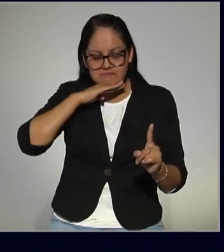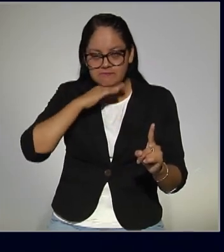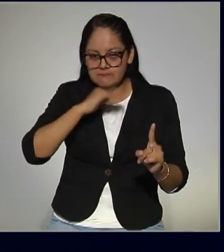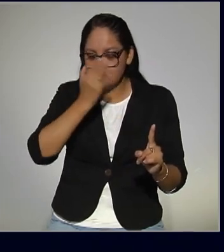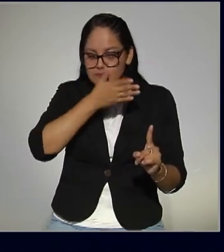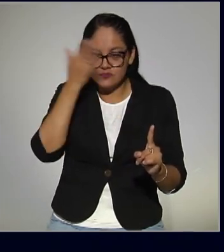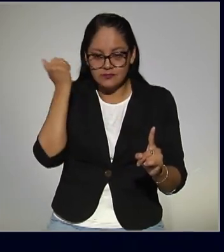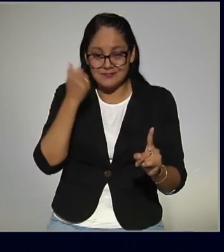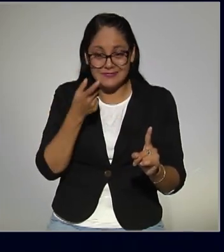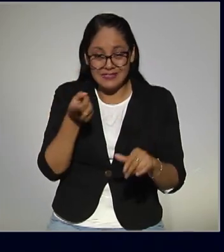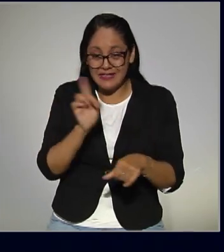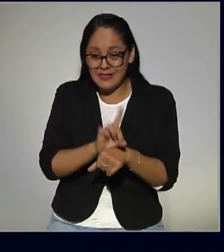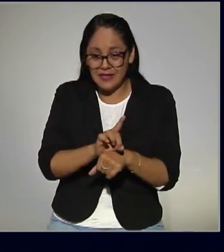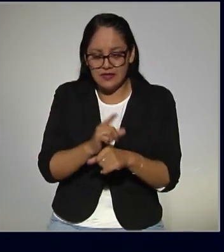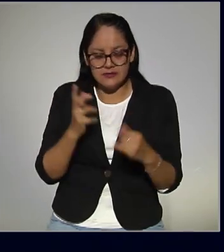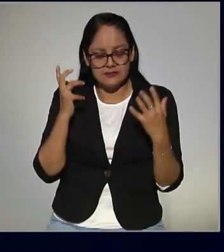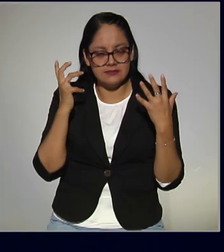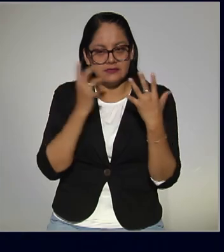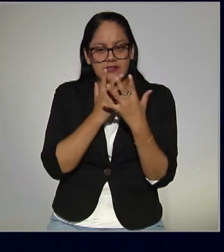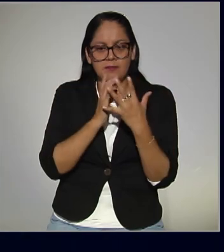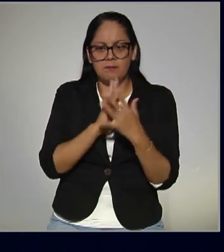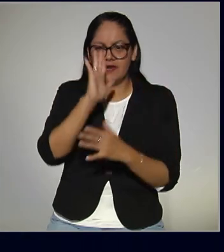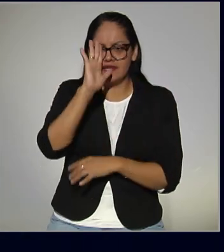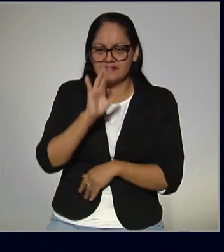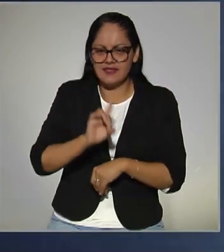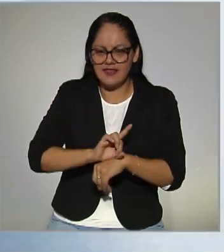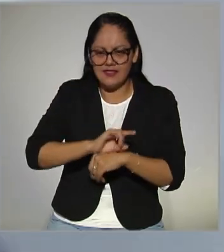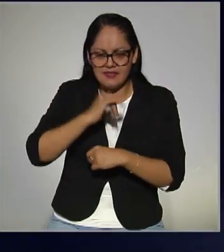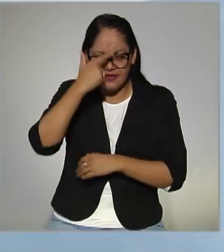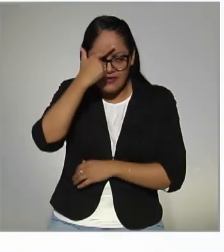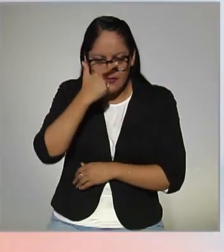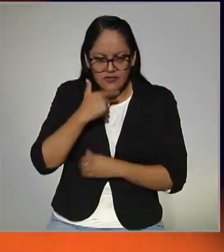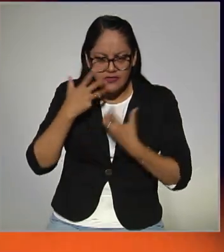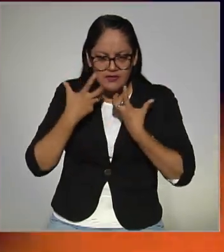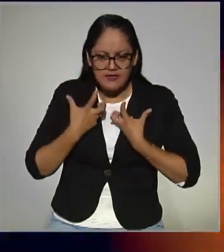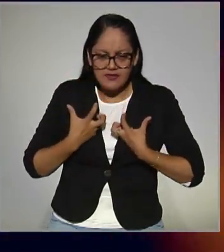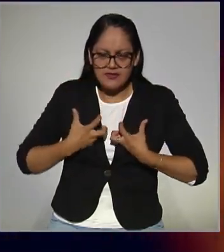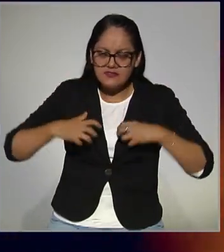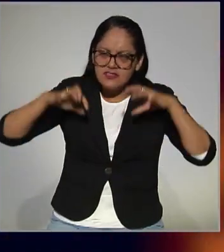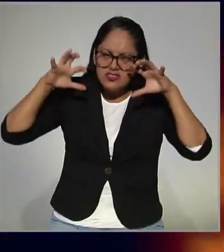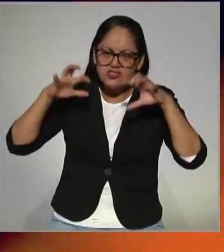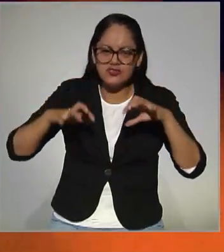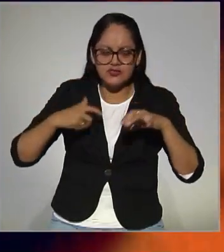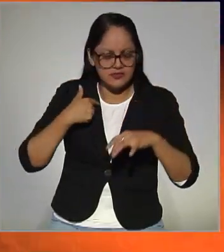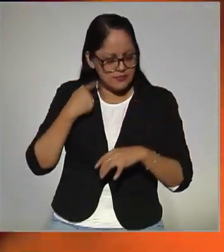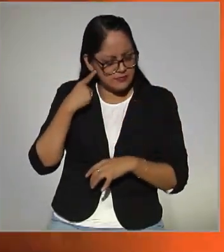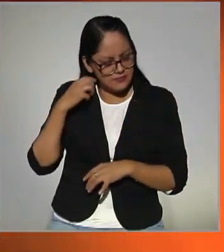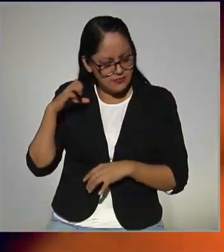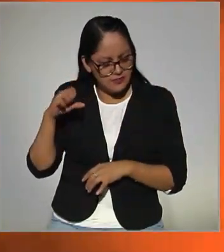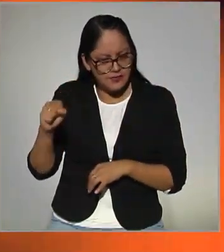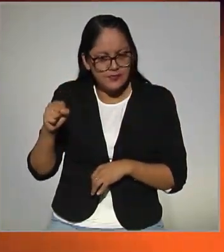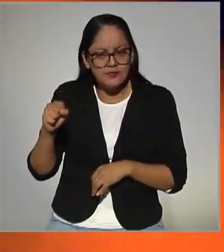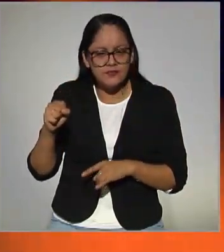Ese día para mí fue un día como el día de la noche triste. Estaba lloviendo, yo me enteré en la escuela secundaria porque ella